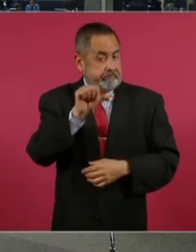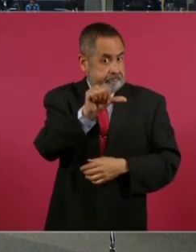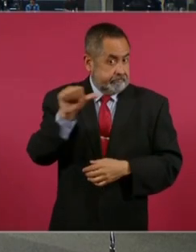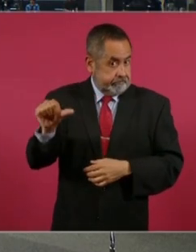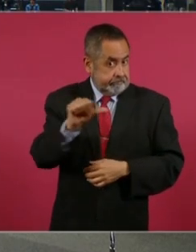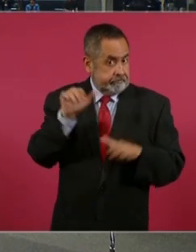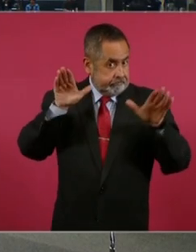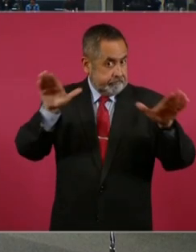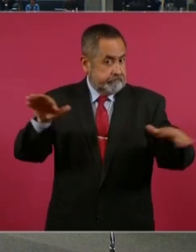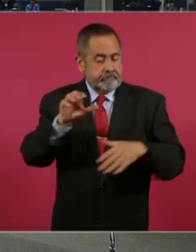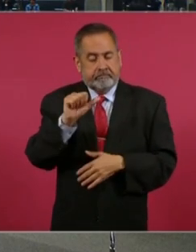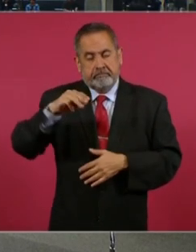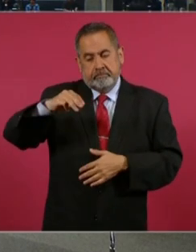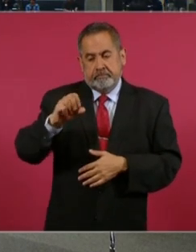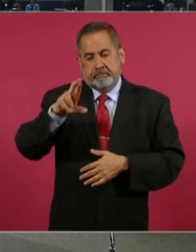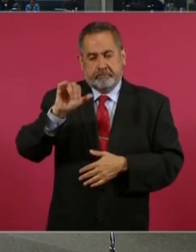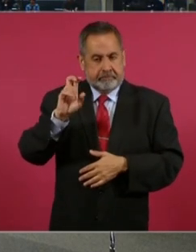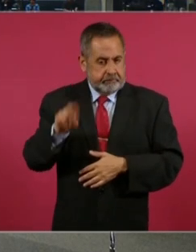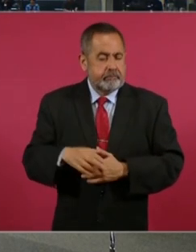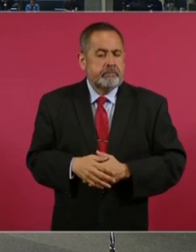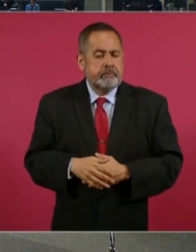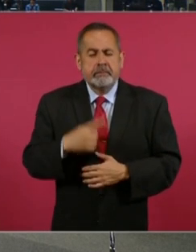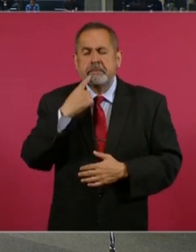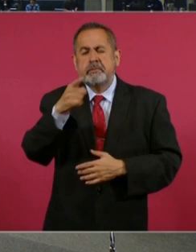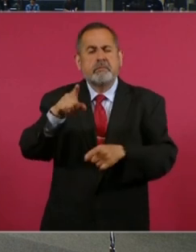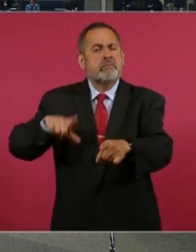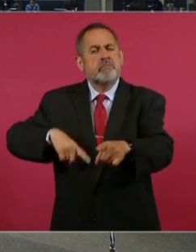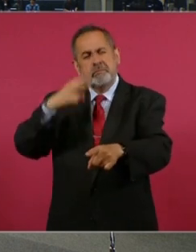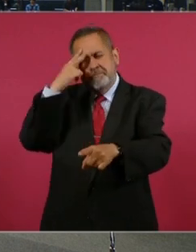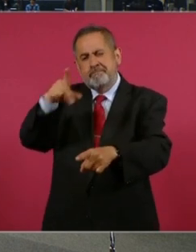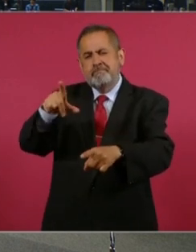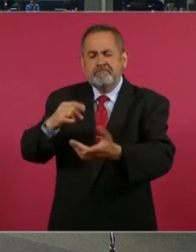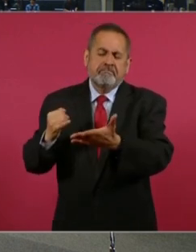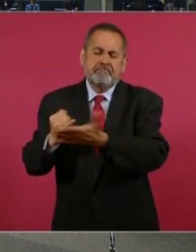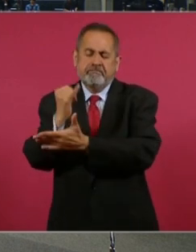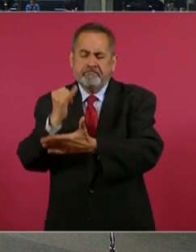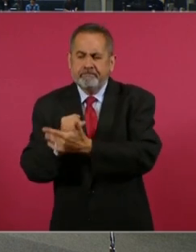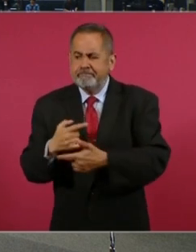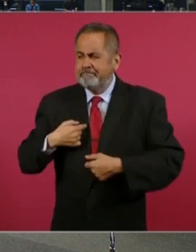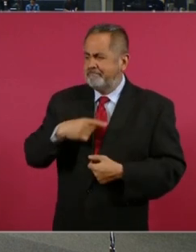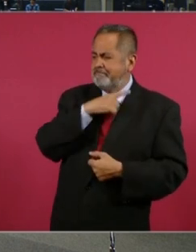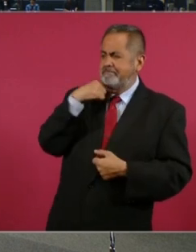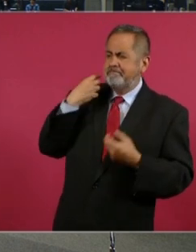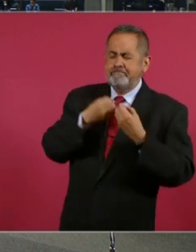del gobierno mexicano han perjudicado la competencia,